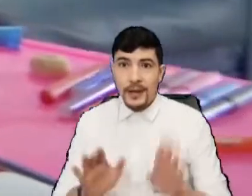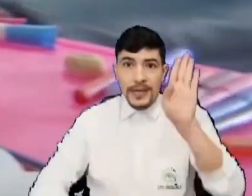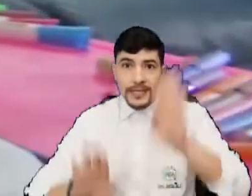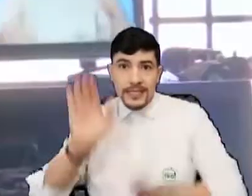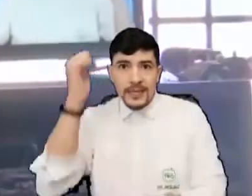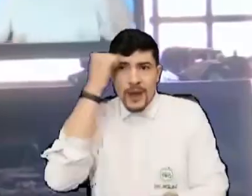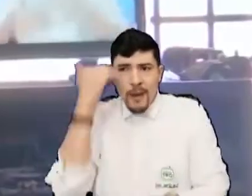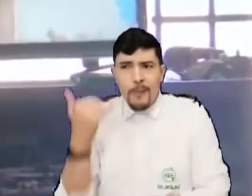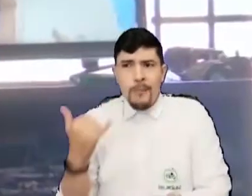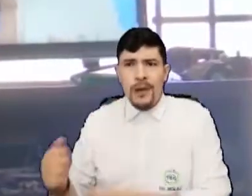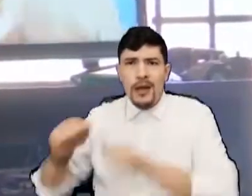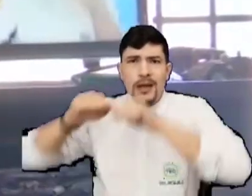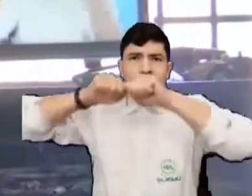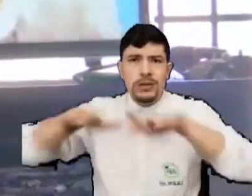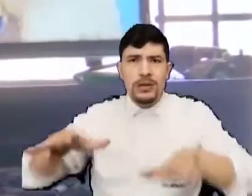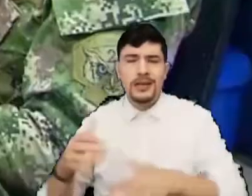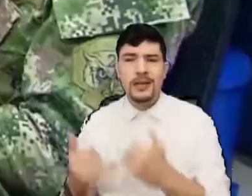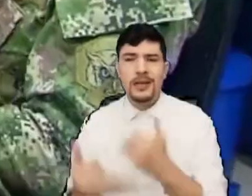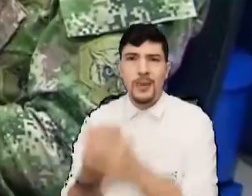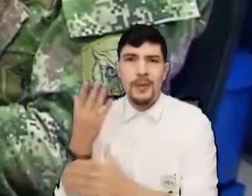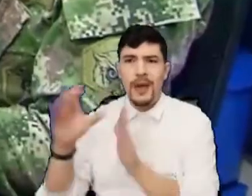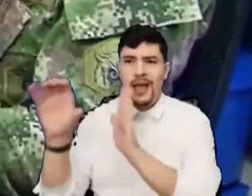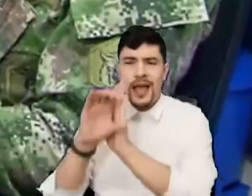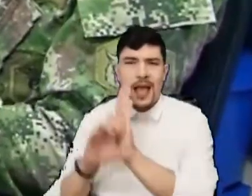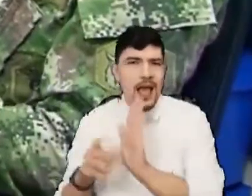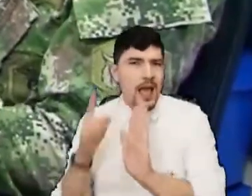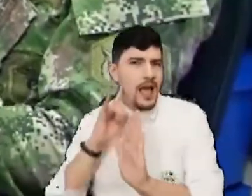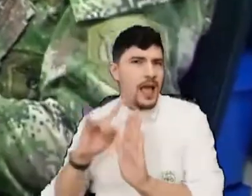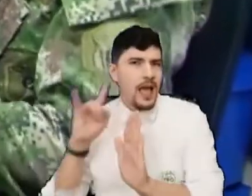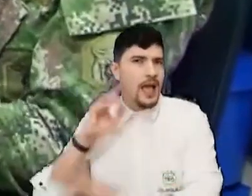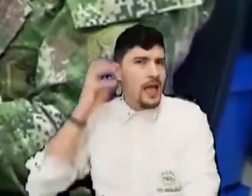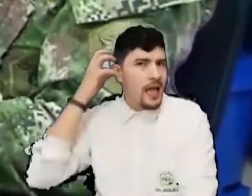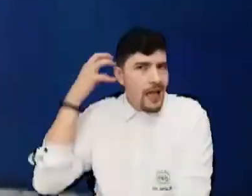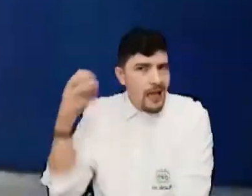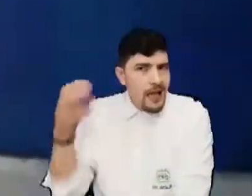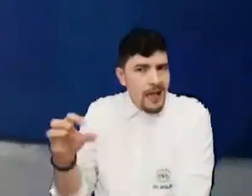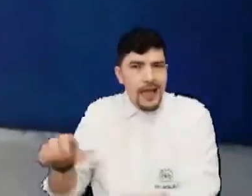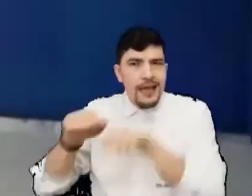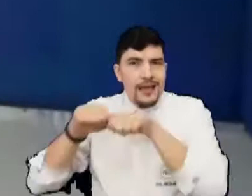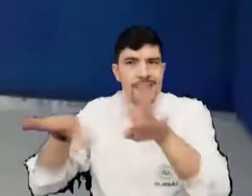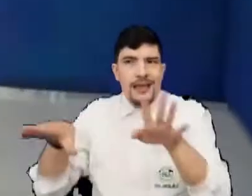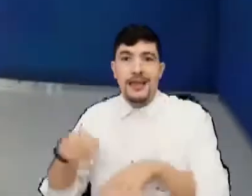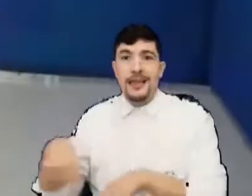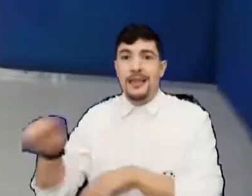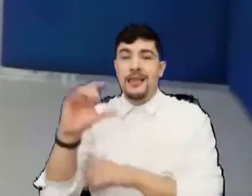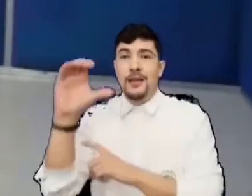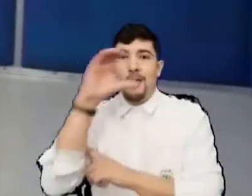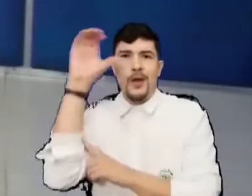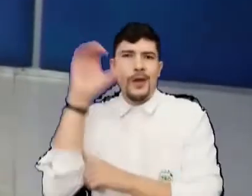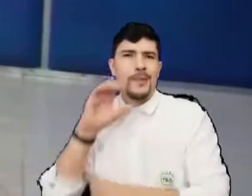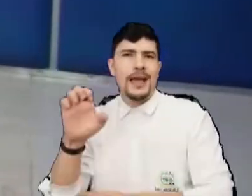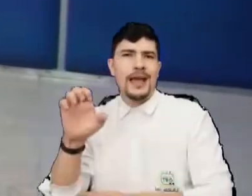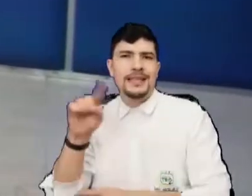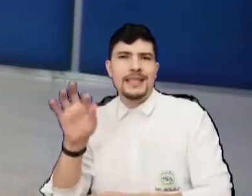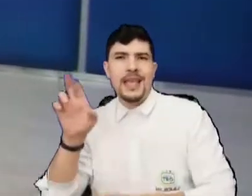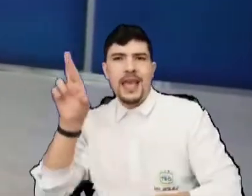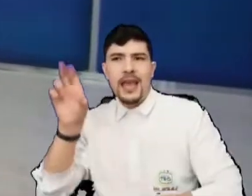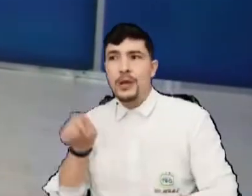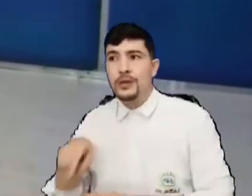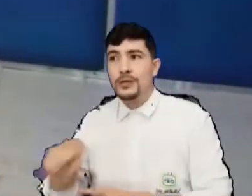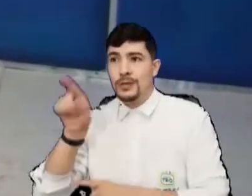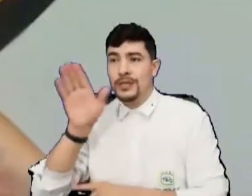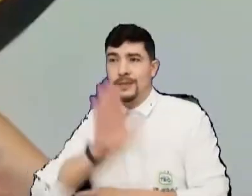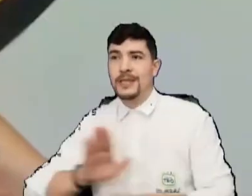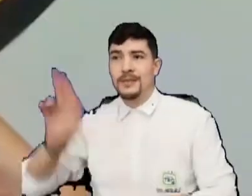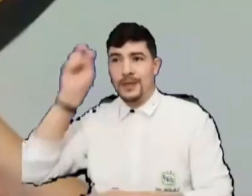difusión de cada nuevo capítulo a través de la emisora del Ejército Nacional, Colombia Estéreo, en Norte de Santander. Este es un trabajo